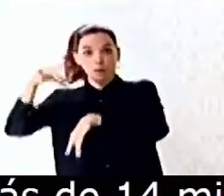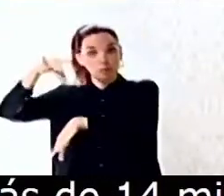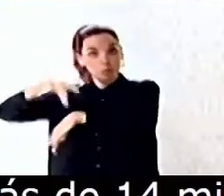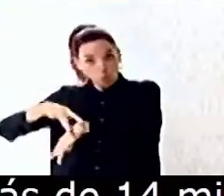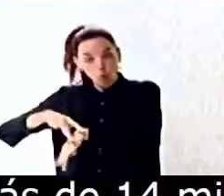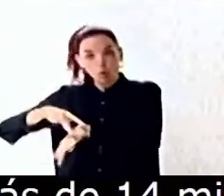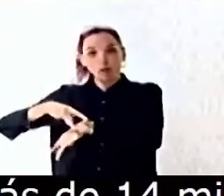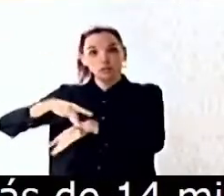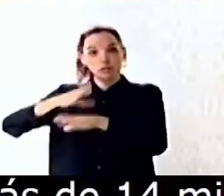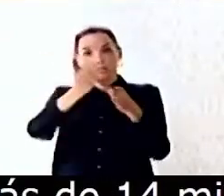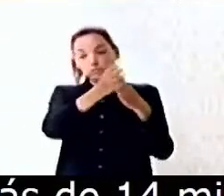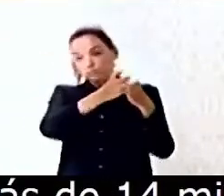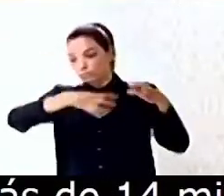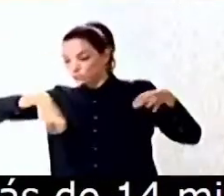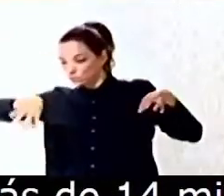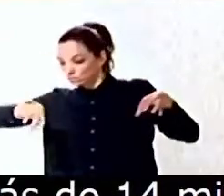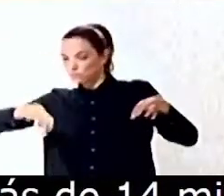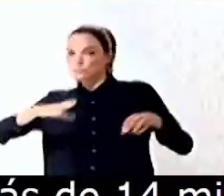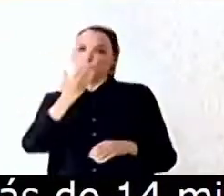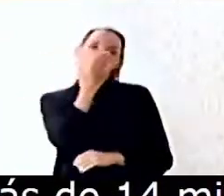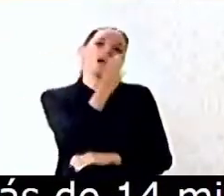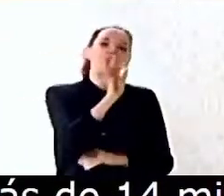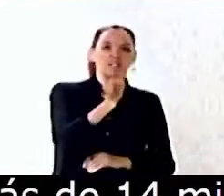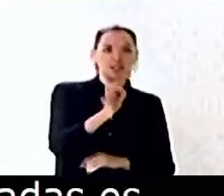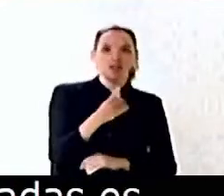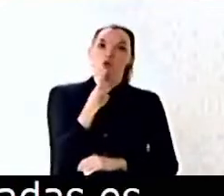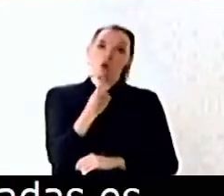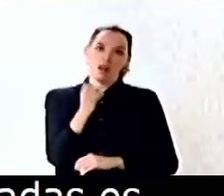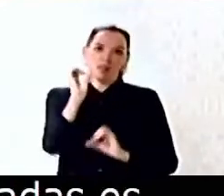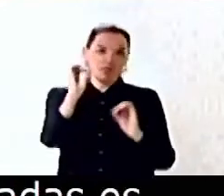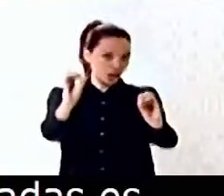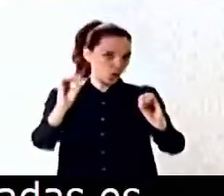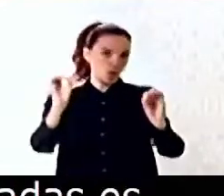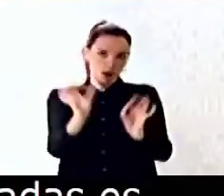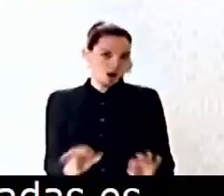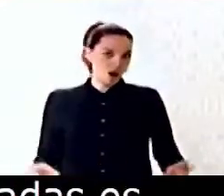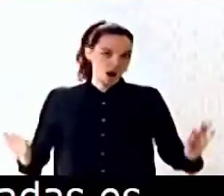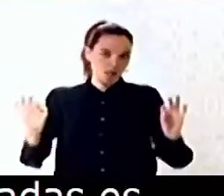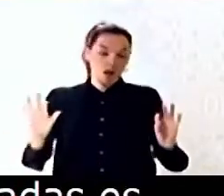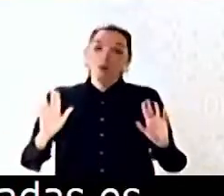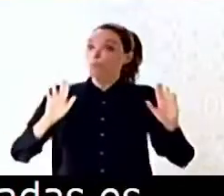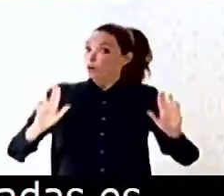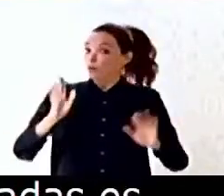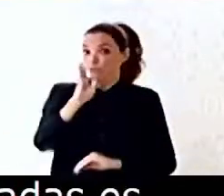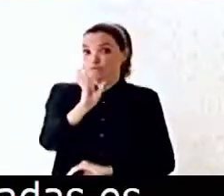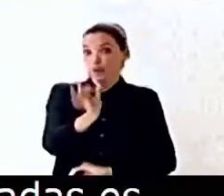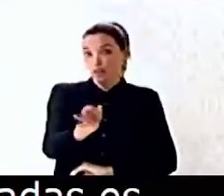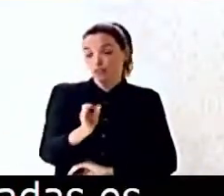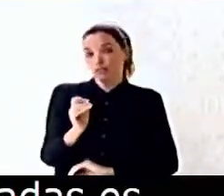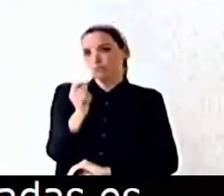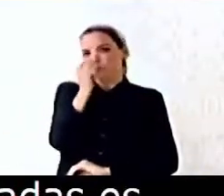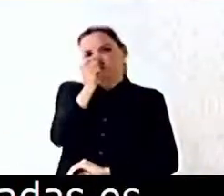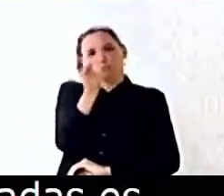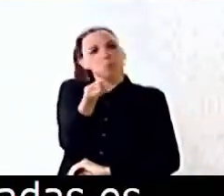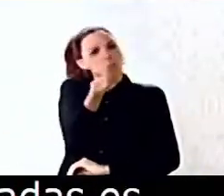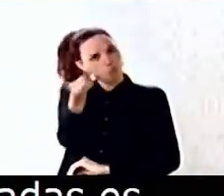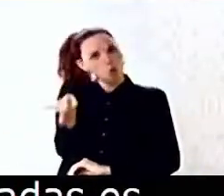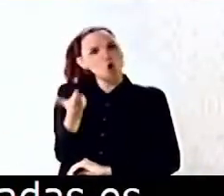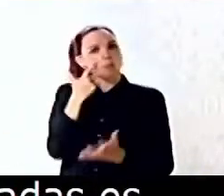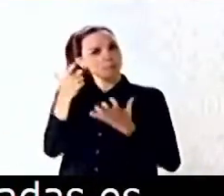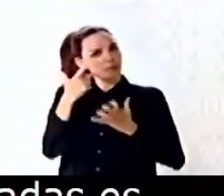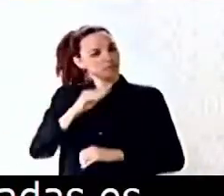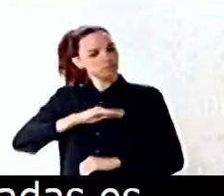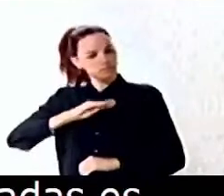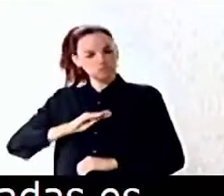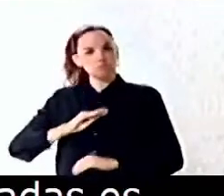residentes, es verdad que nos gustaría que fuese cero, pero es verdad también que es un porcentaje bastante